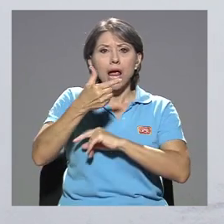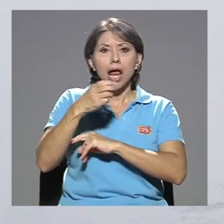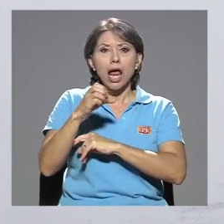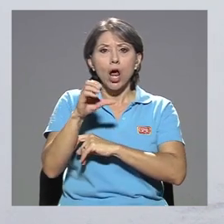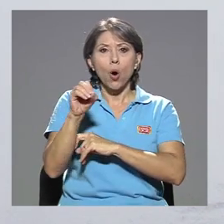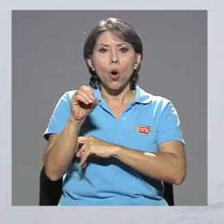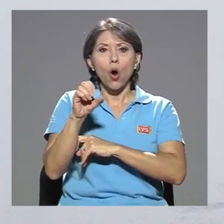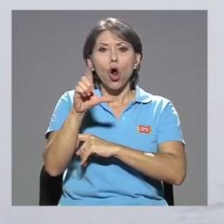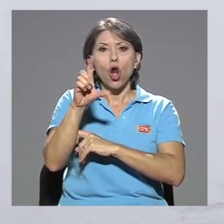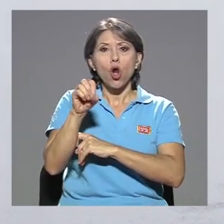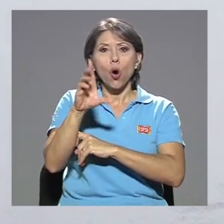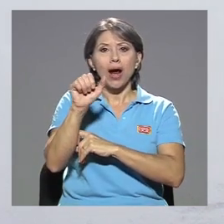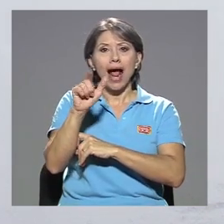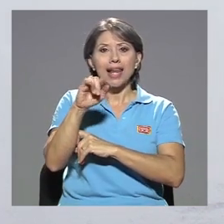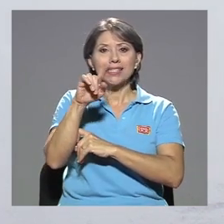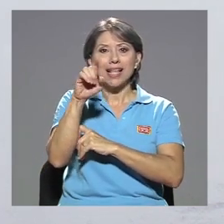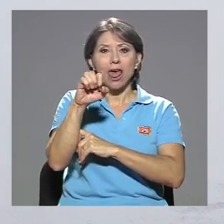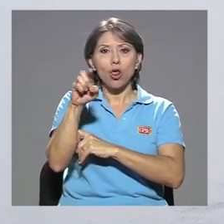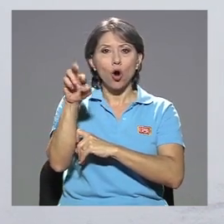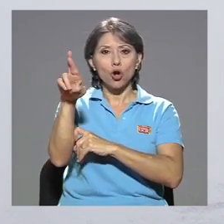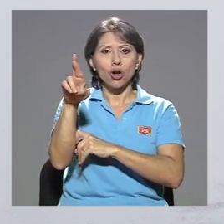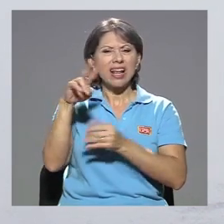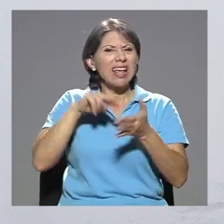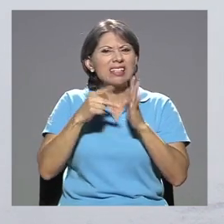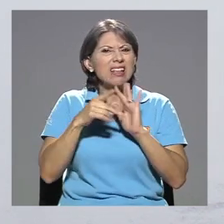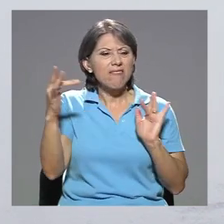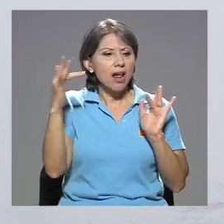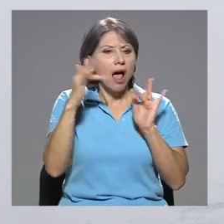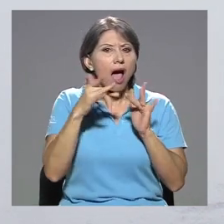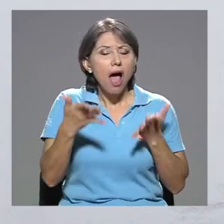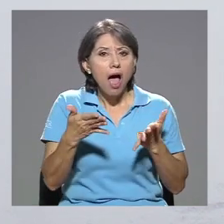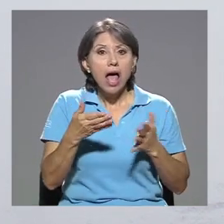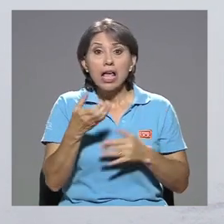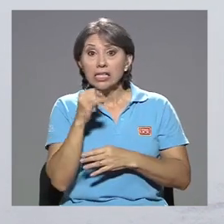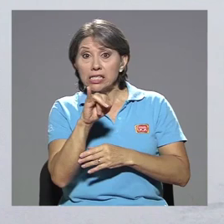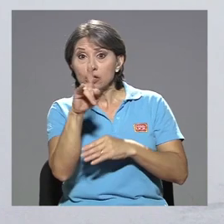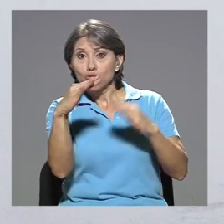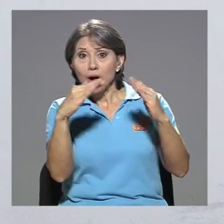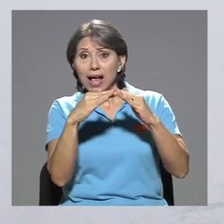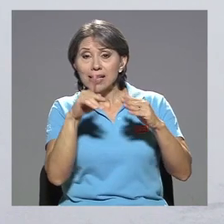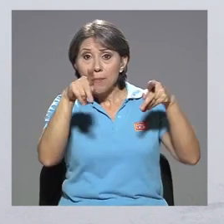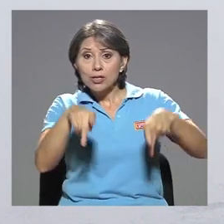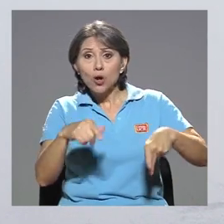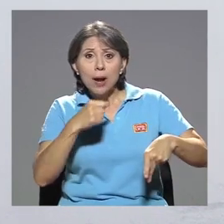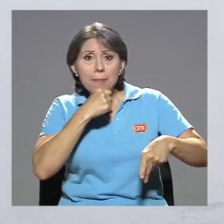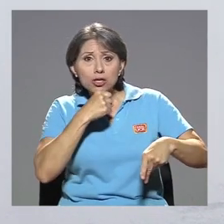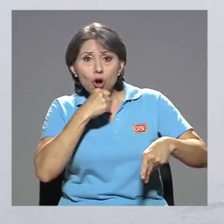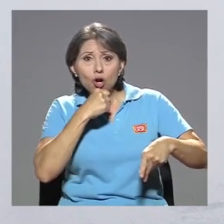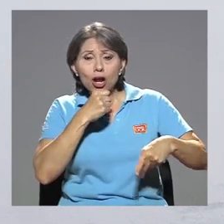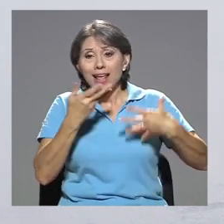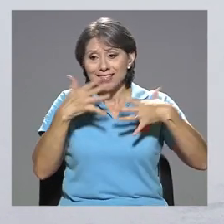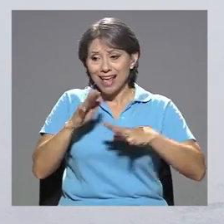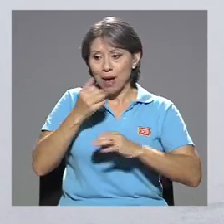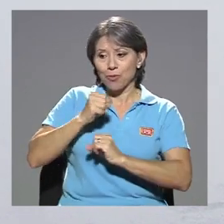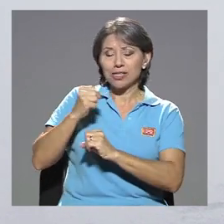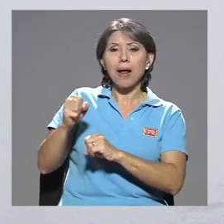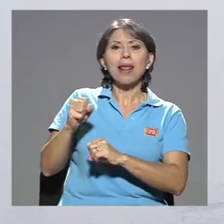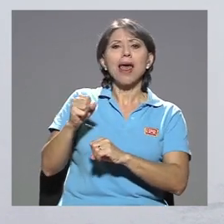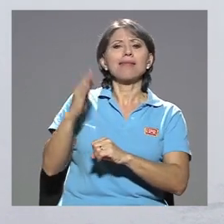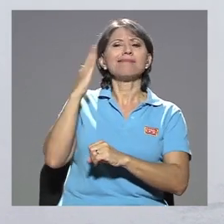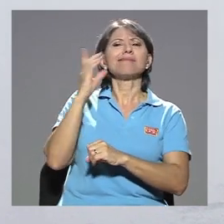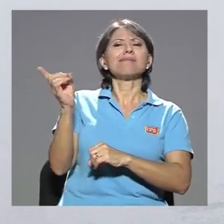que si usted en su casa tiene alguna persona mayor entonces la municipalidad lo reconoce y